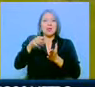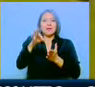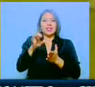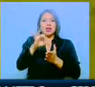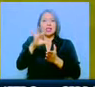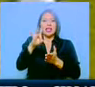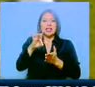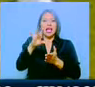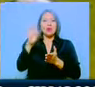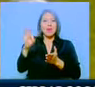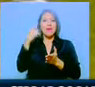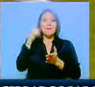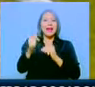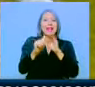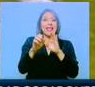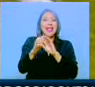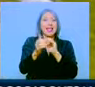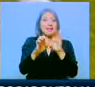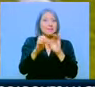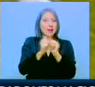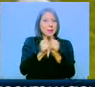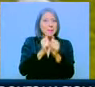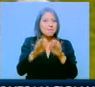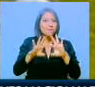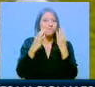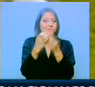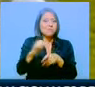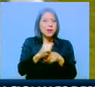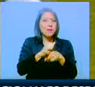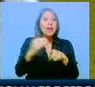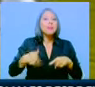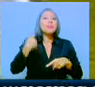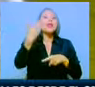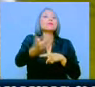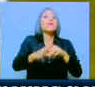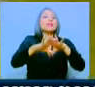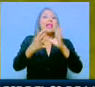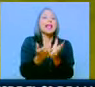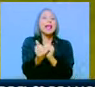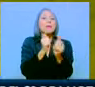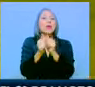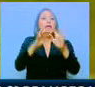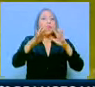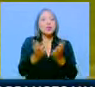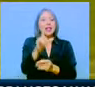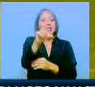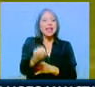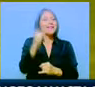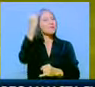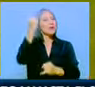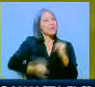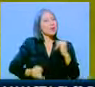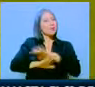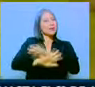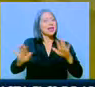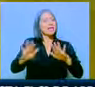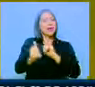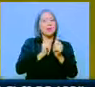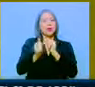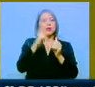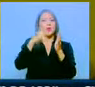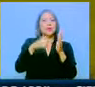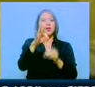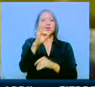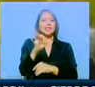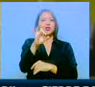se preparara. Fue hasta octubre de 1990, después del mundial en Italia, que terminó la temporada de 1989, la cual